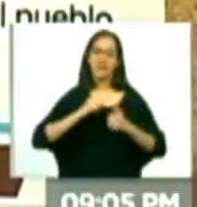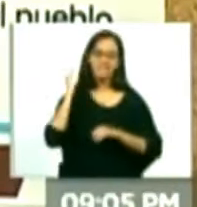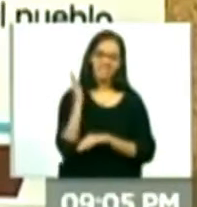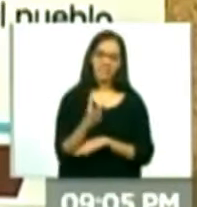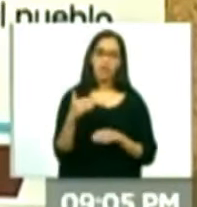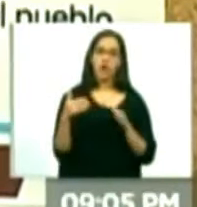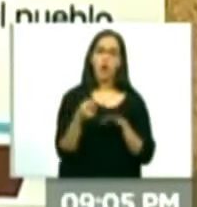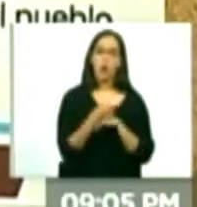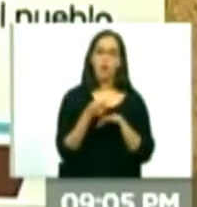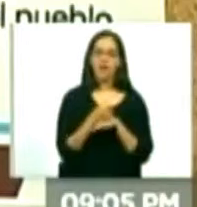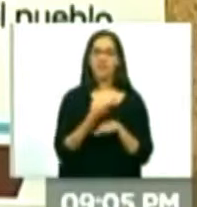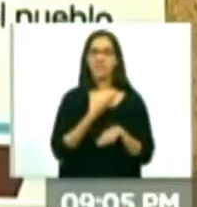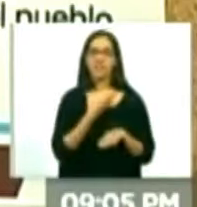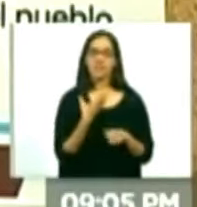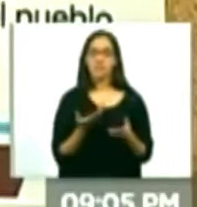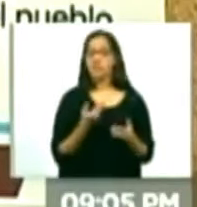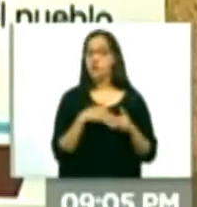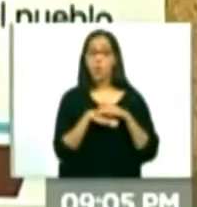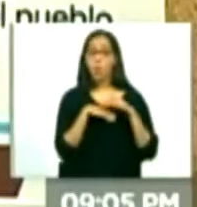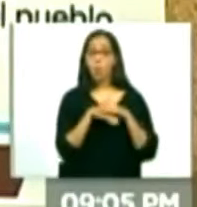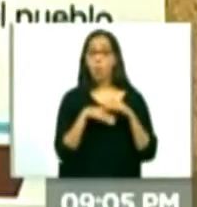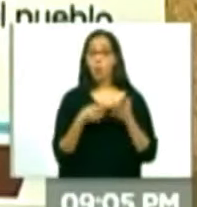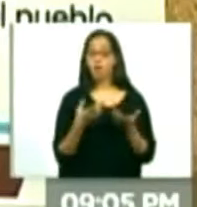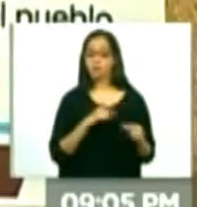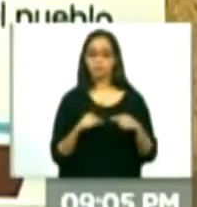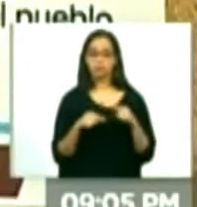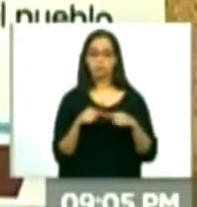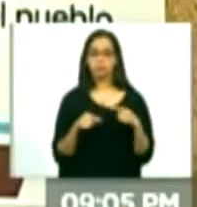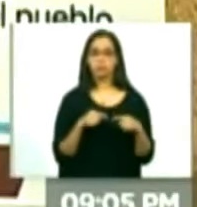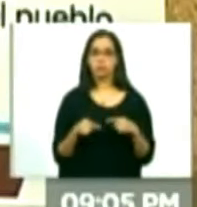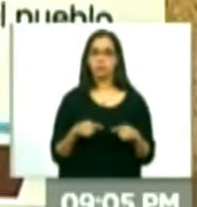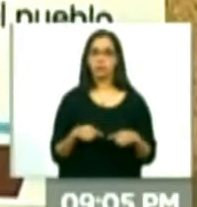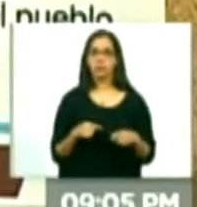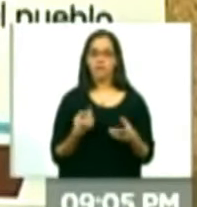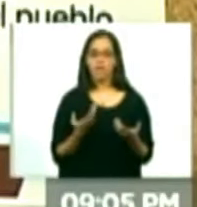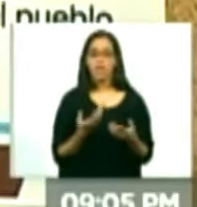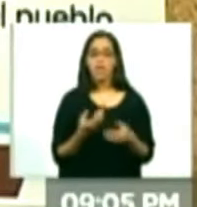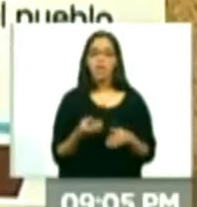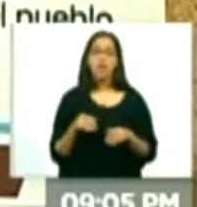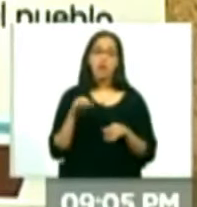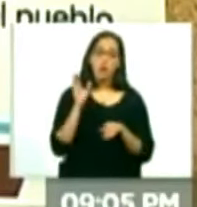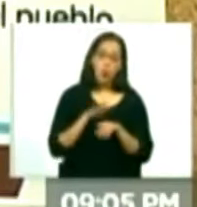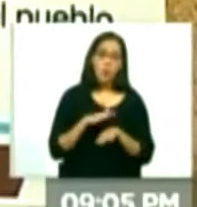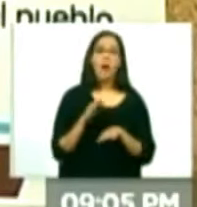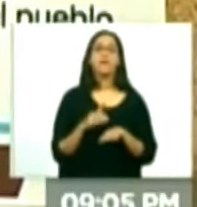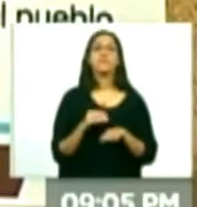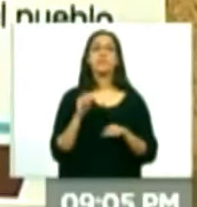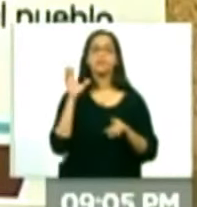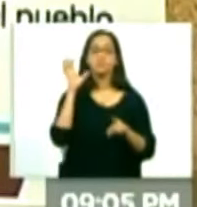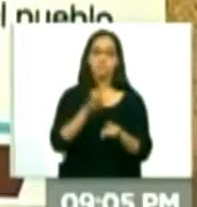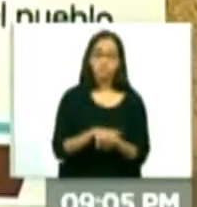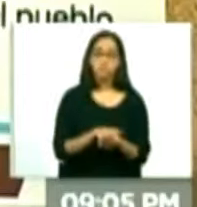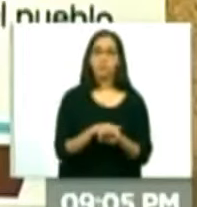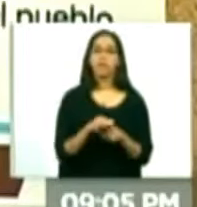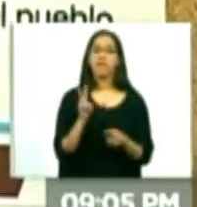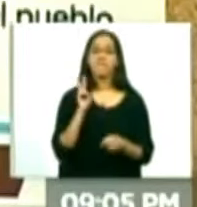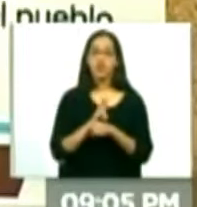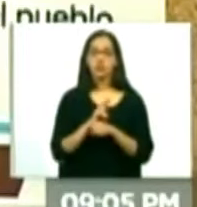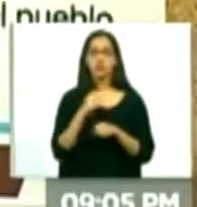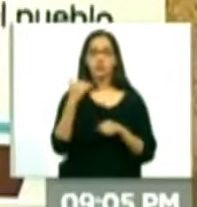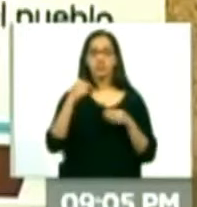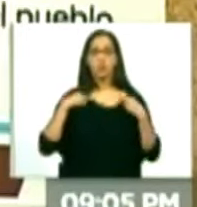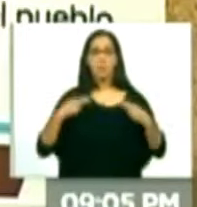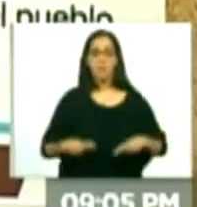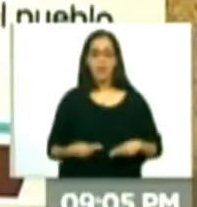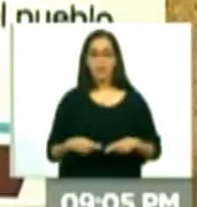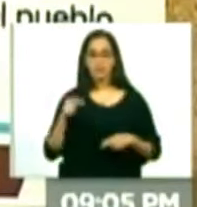y testaferros del régimen involucrados en la persecución política y violación de derechos humanos contra los dirigentes democráticos y